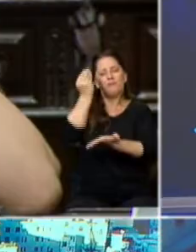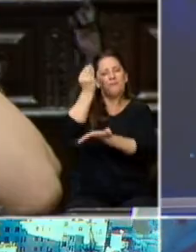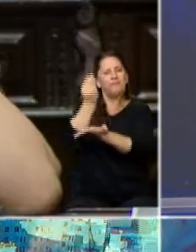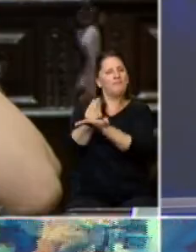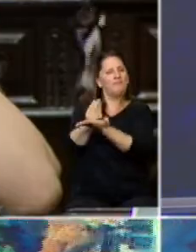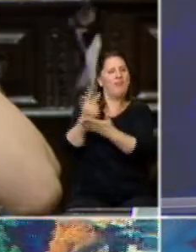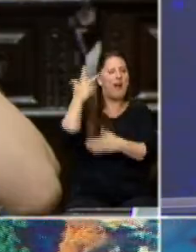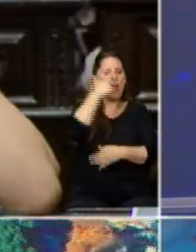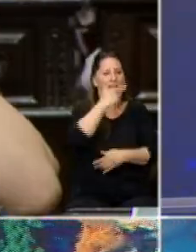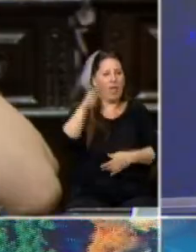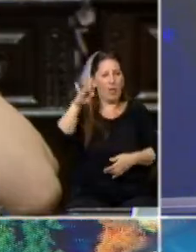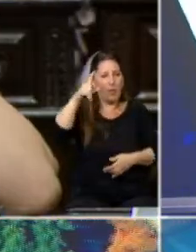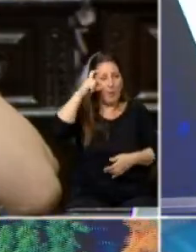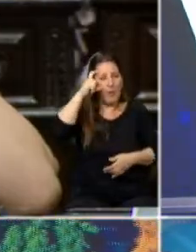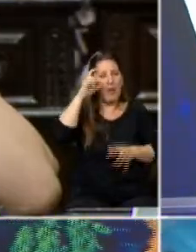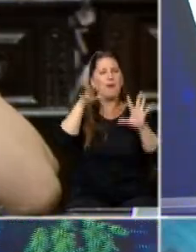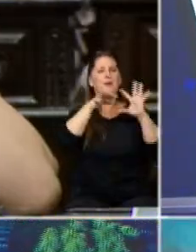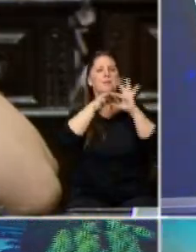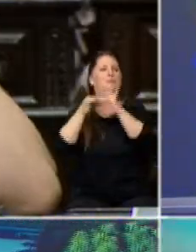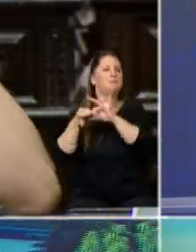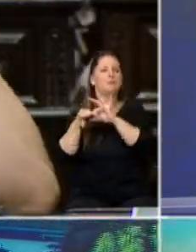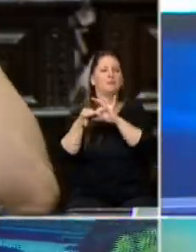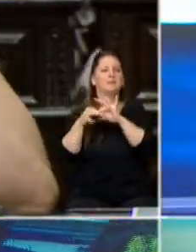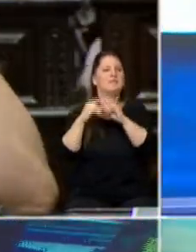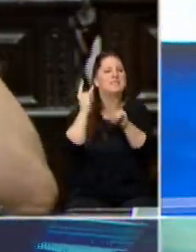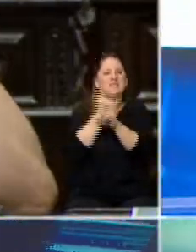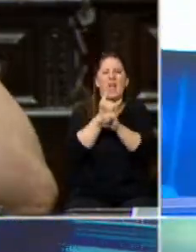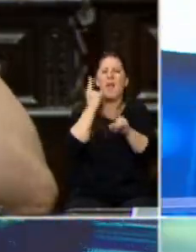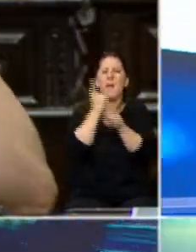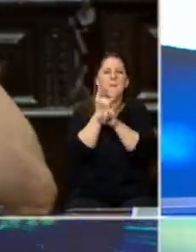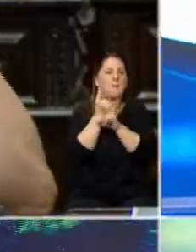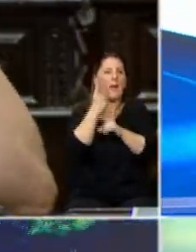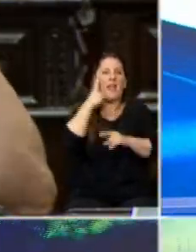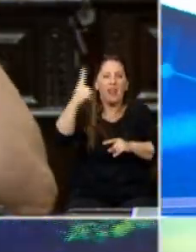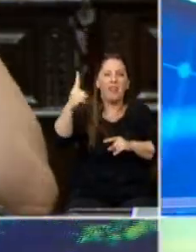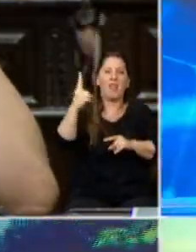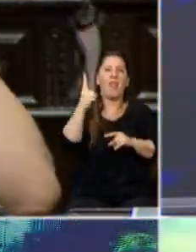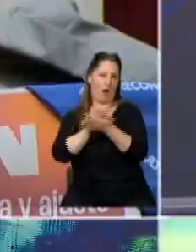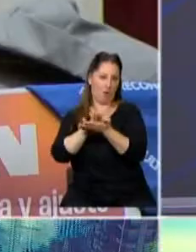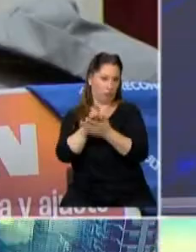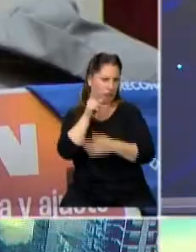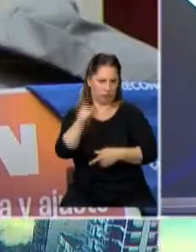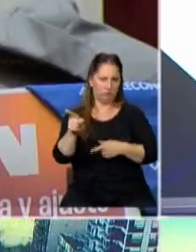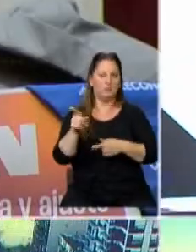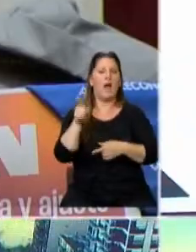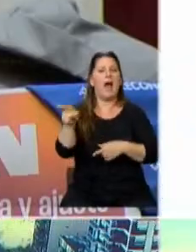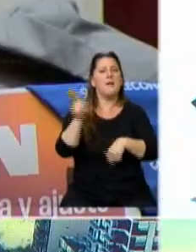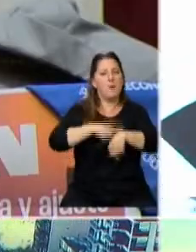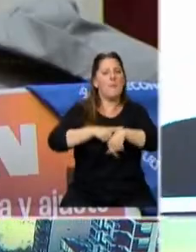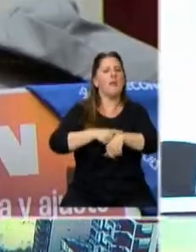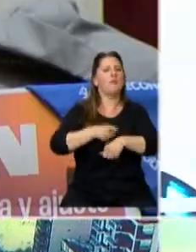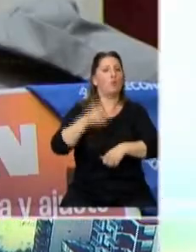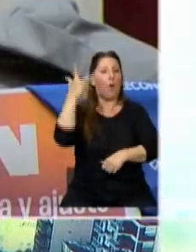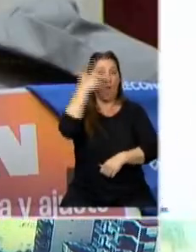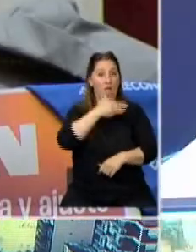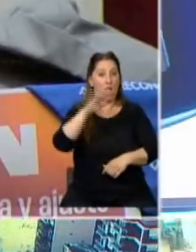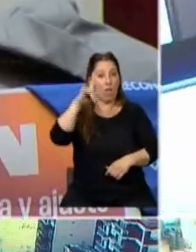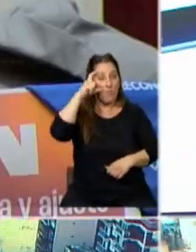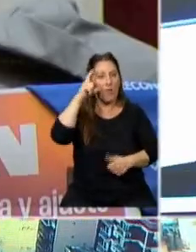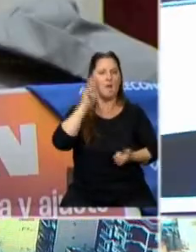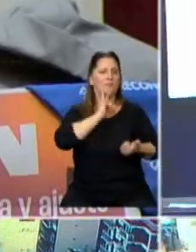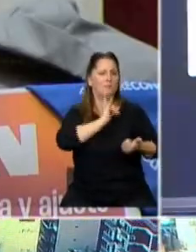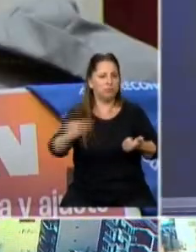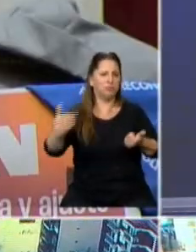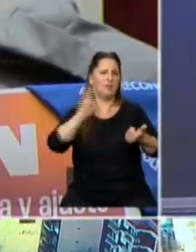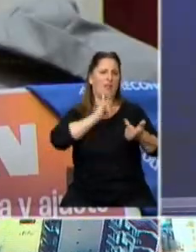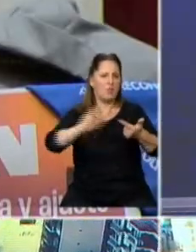gusta decir a los diputados, bueno, este es uno, porque nos facilita a todos, además fortalece nuestro derecho a la información sobre nuestra propia salud